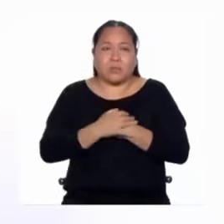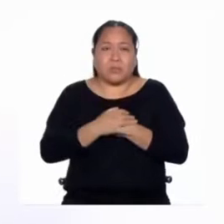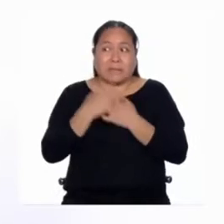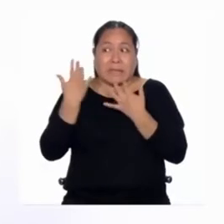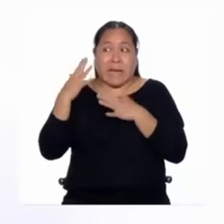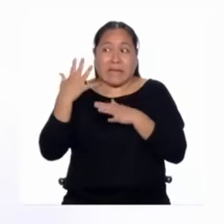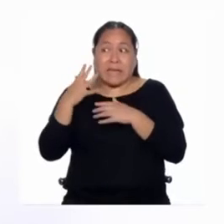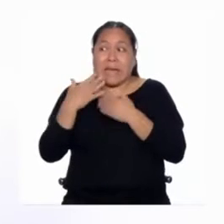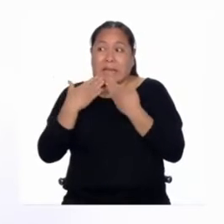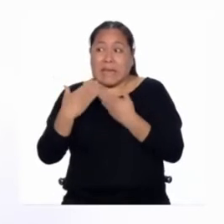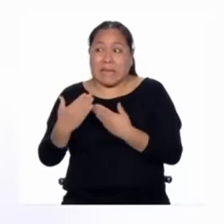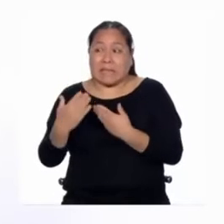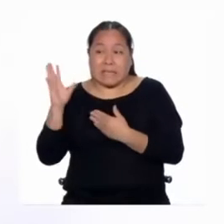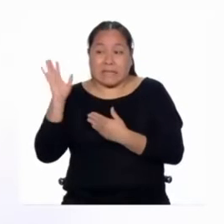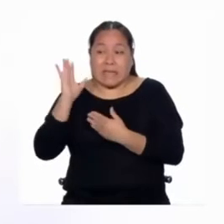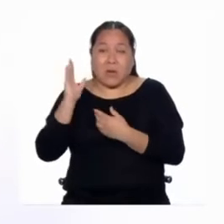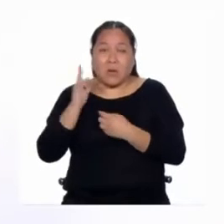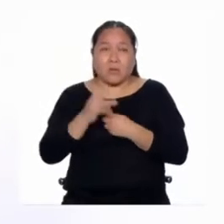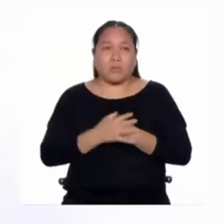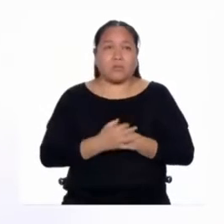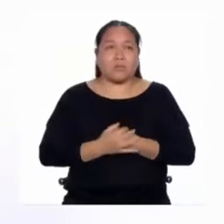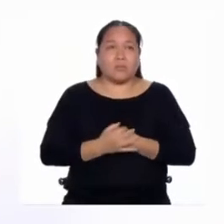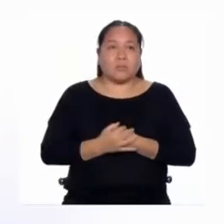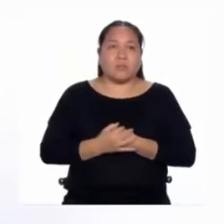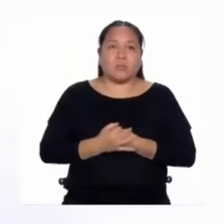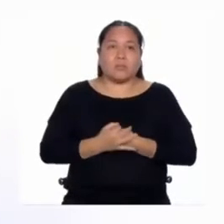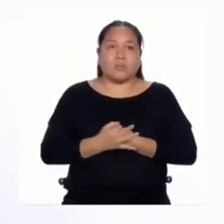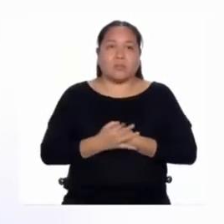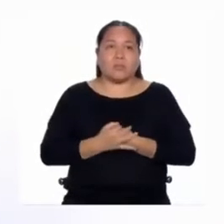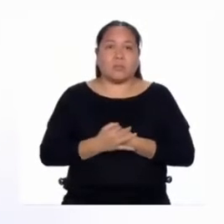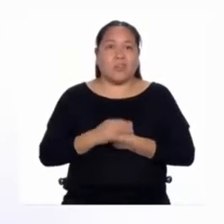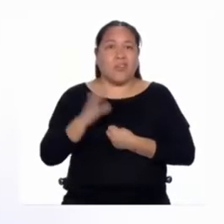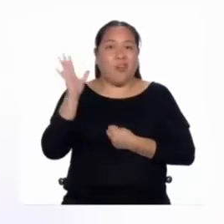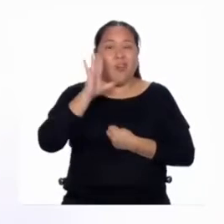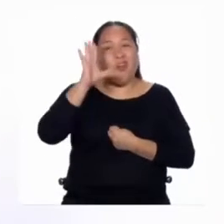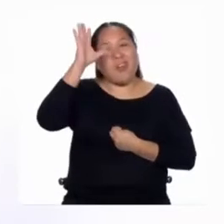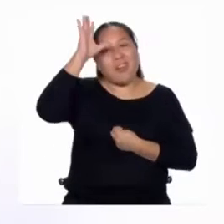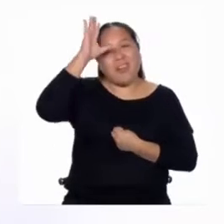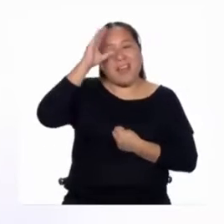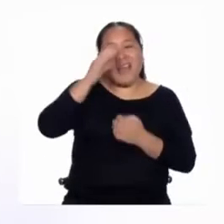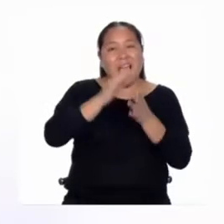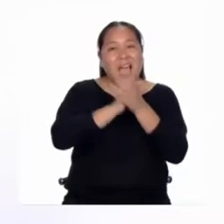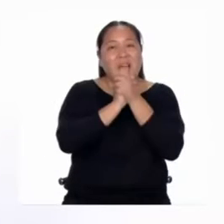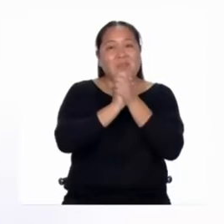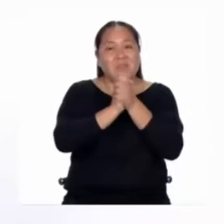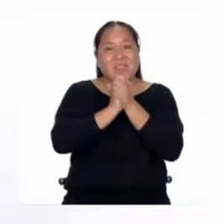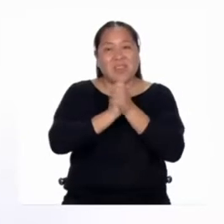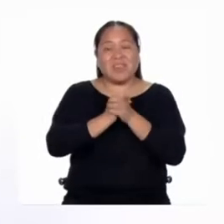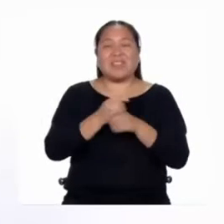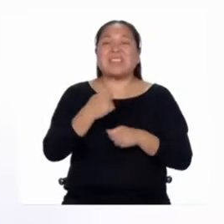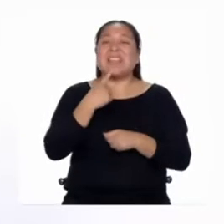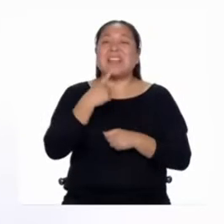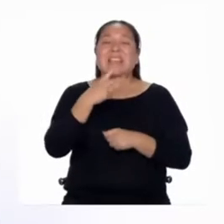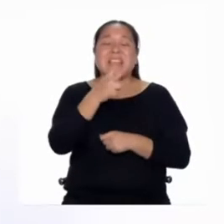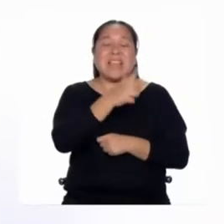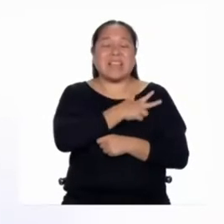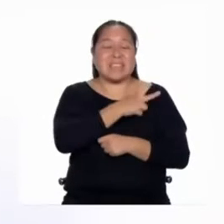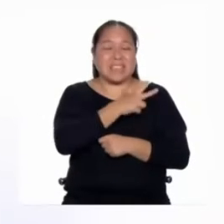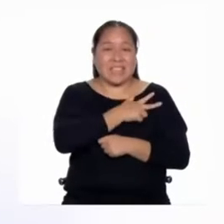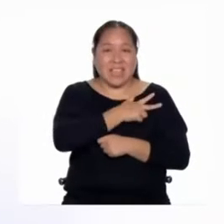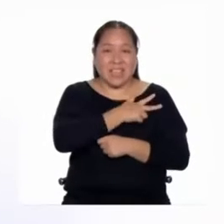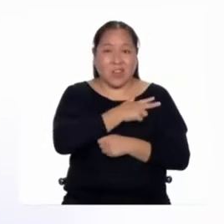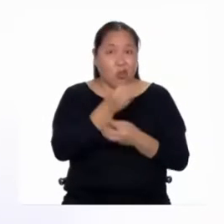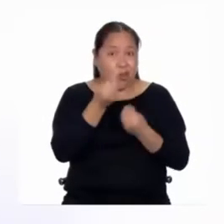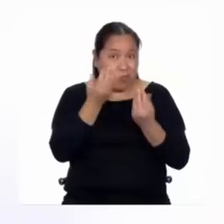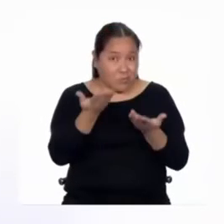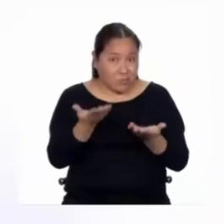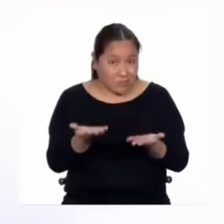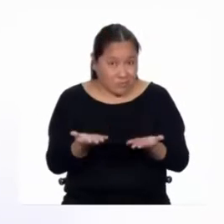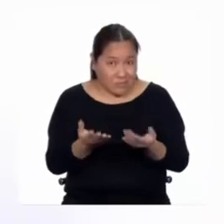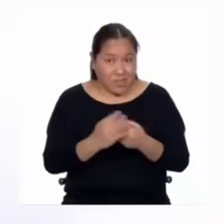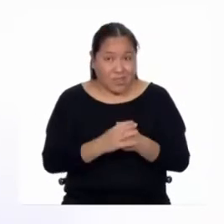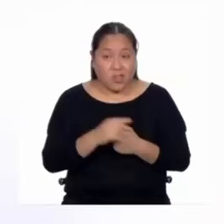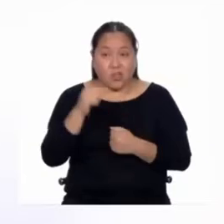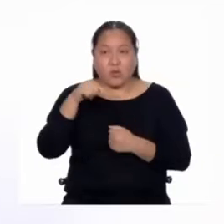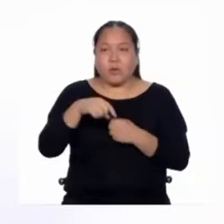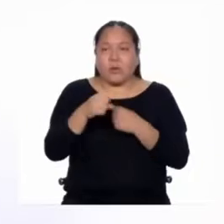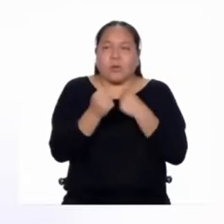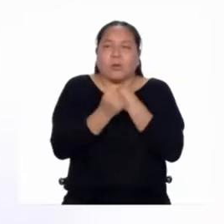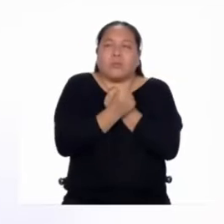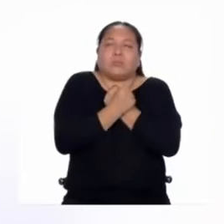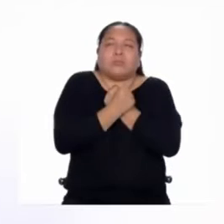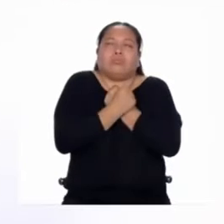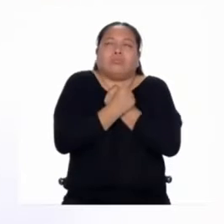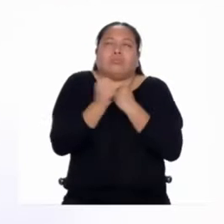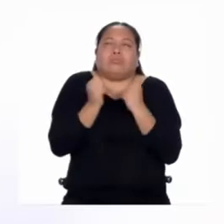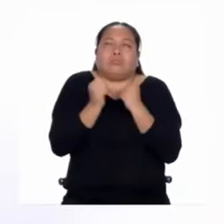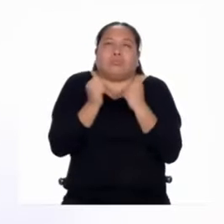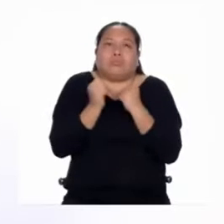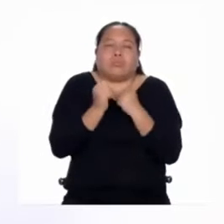Ya, gracias, chao. Hola amigas y amigos de tercero de secundaria. ¿Cómo están? Yo aquí con un frío que